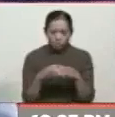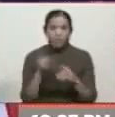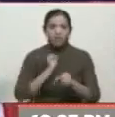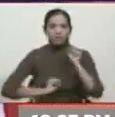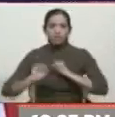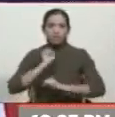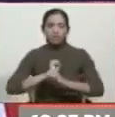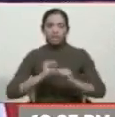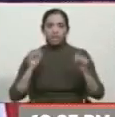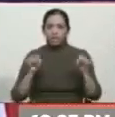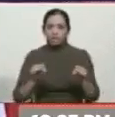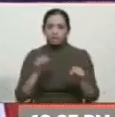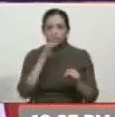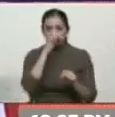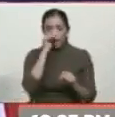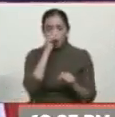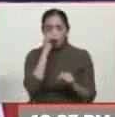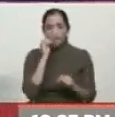va.